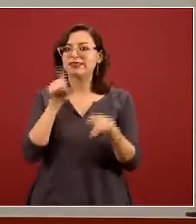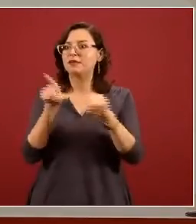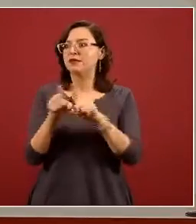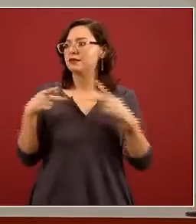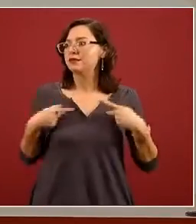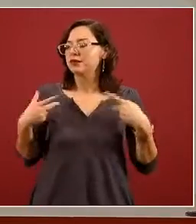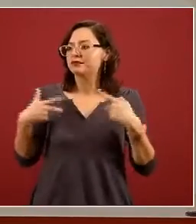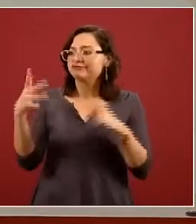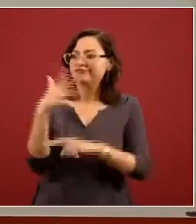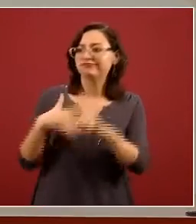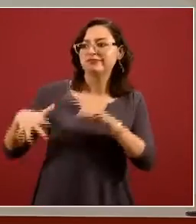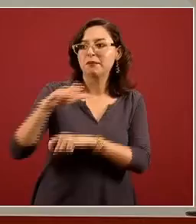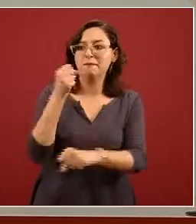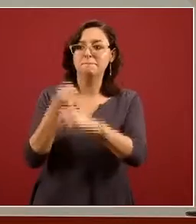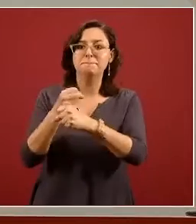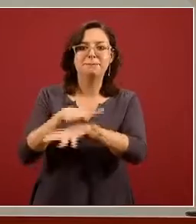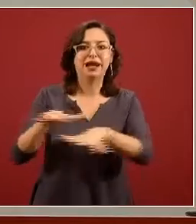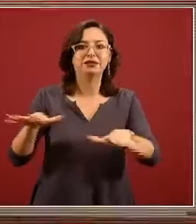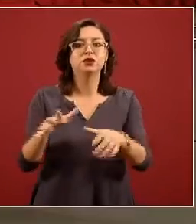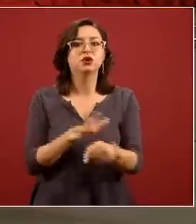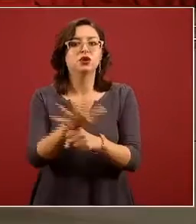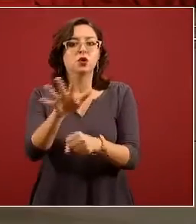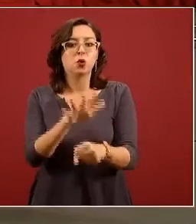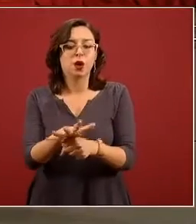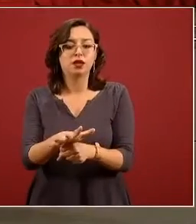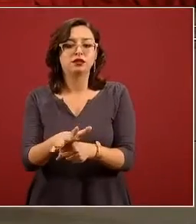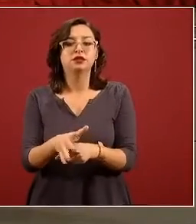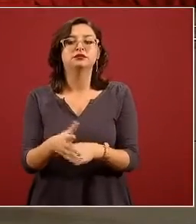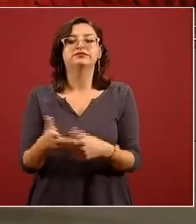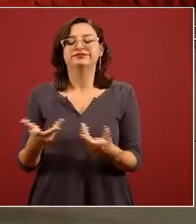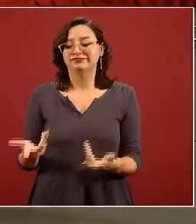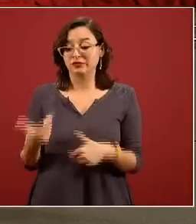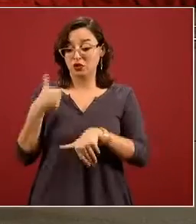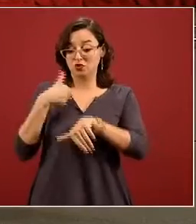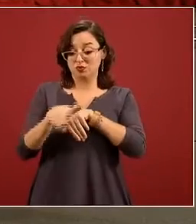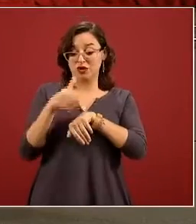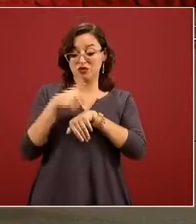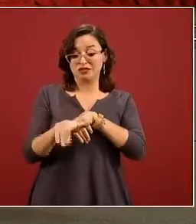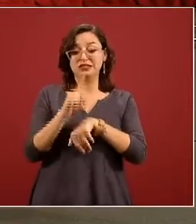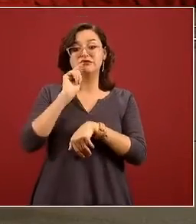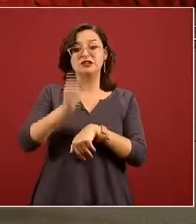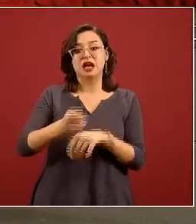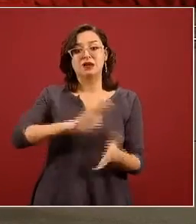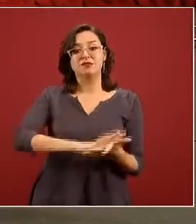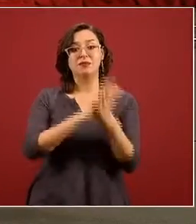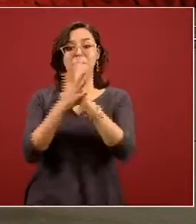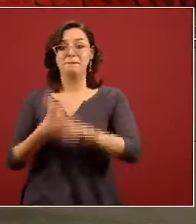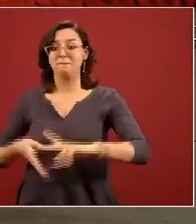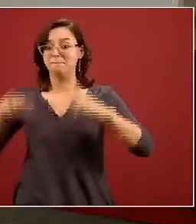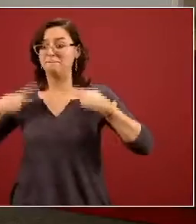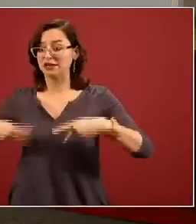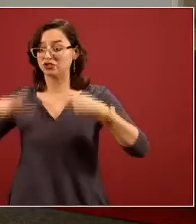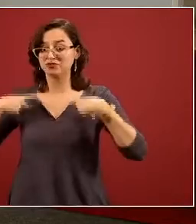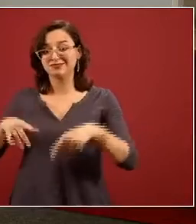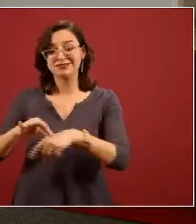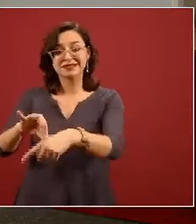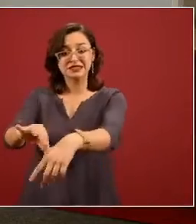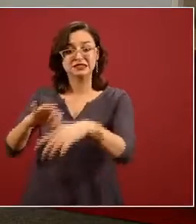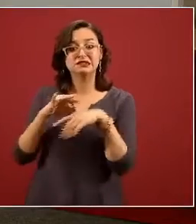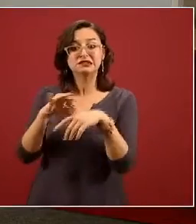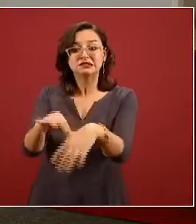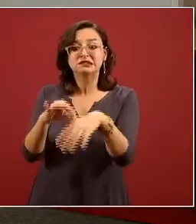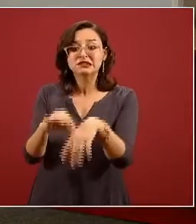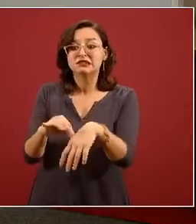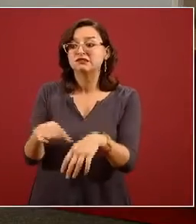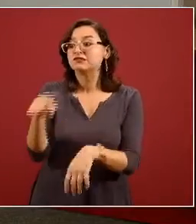generación de riqueza en México. Para nosotros los números representan personas de carne y hueso, personas que